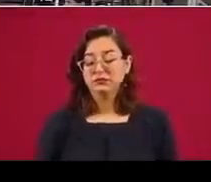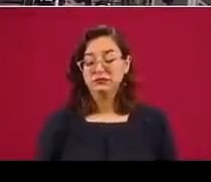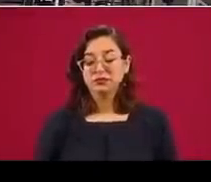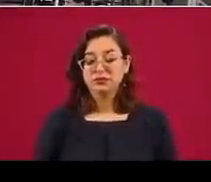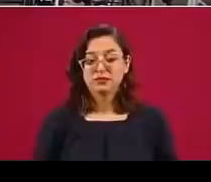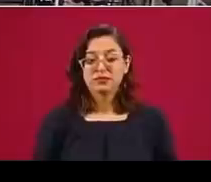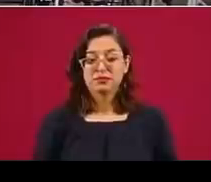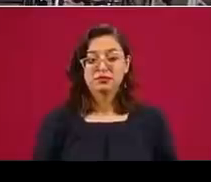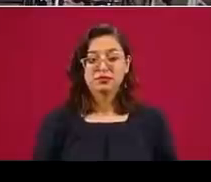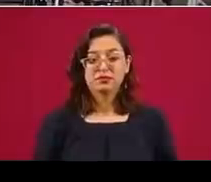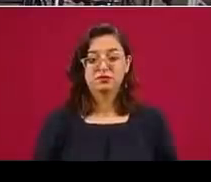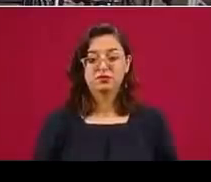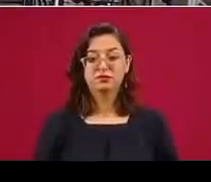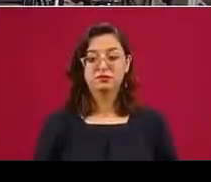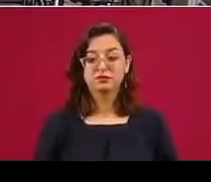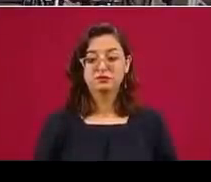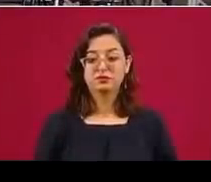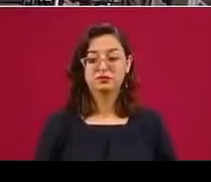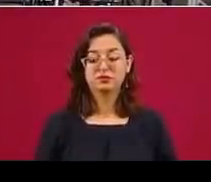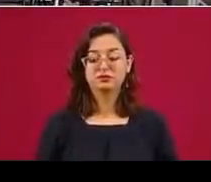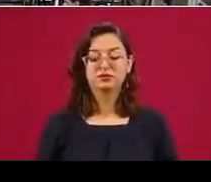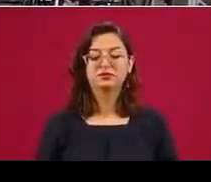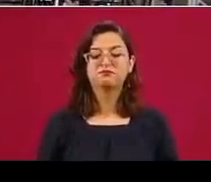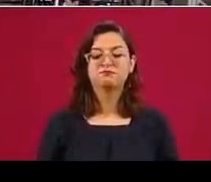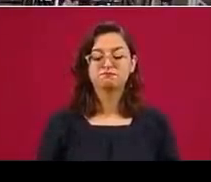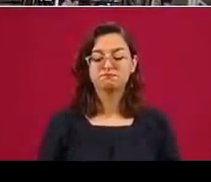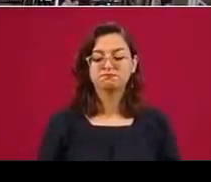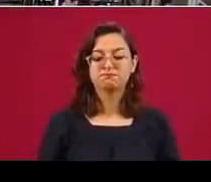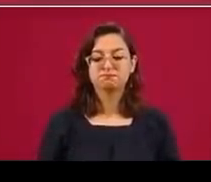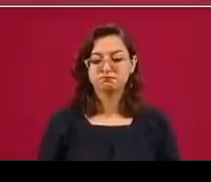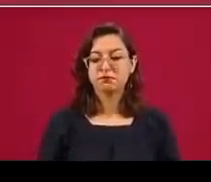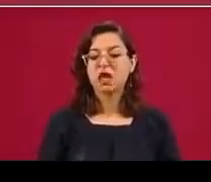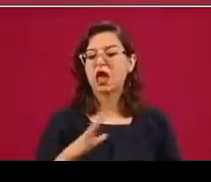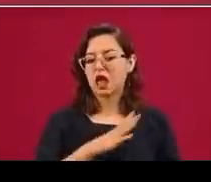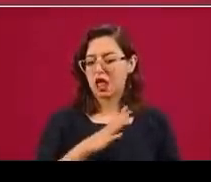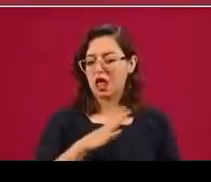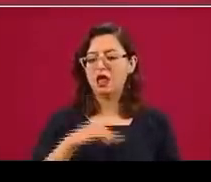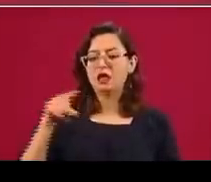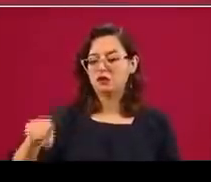Sí hay una confrontación de bandas,